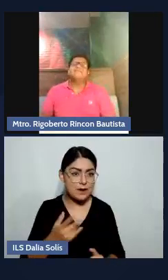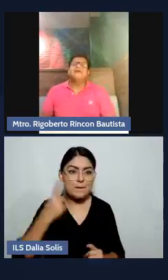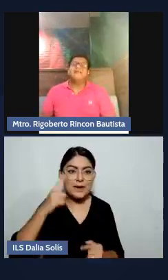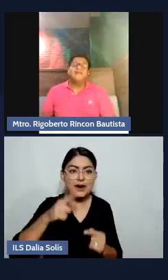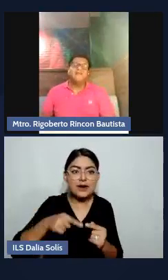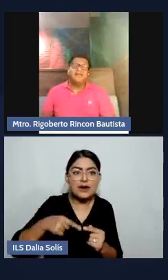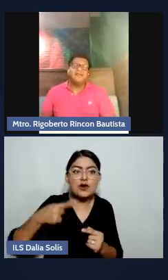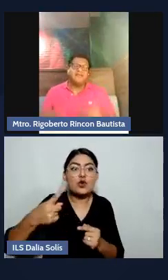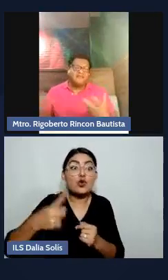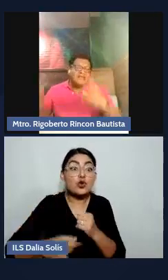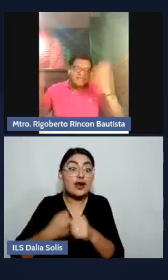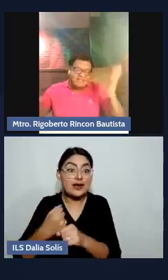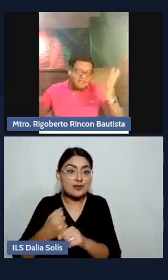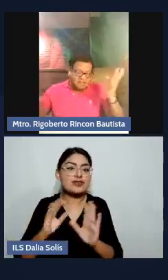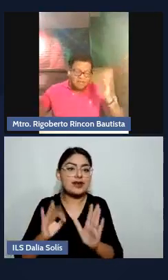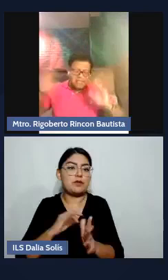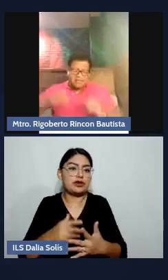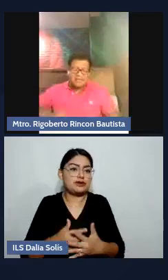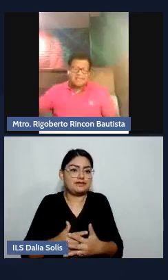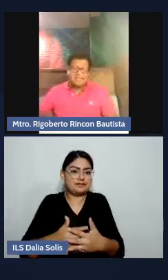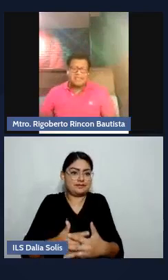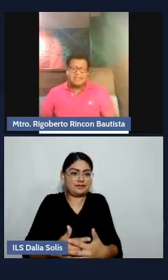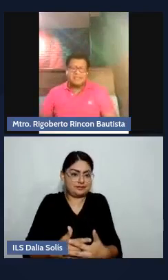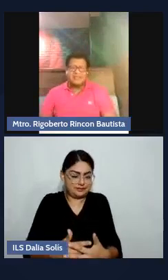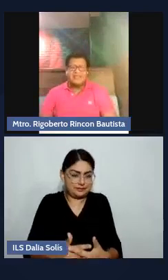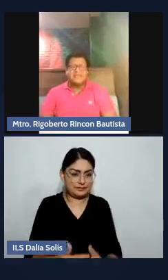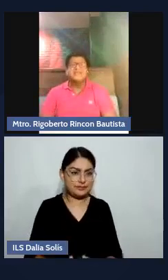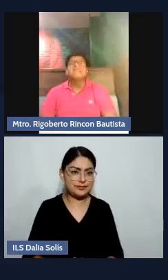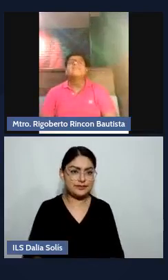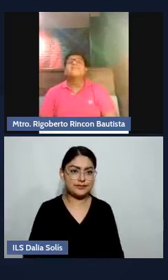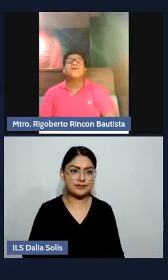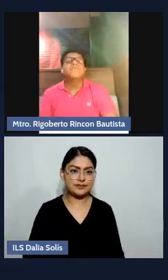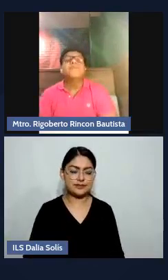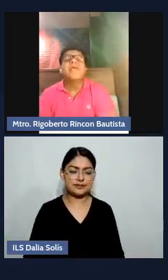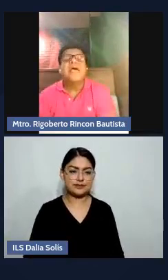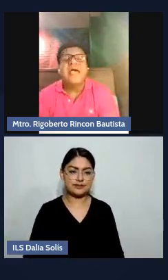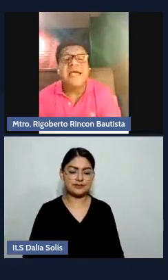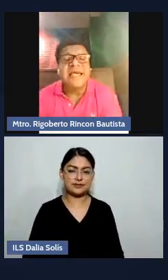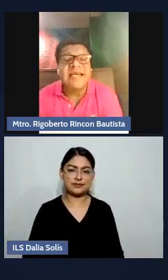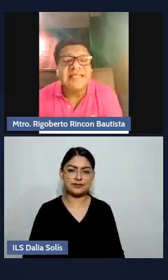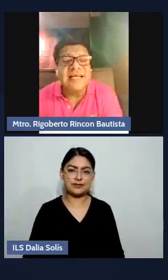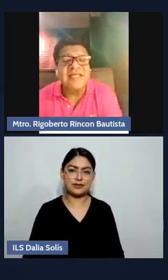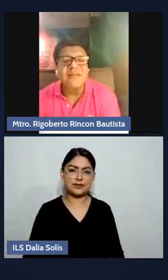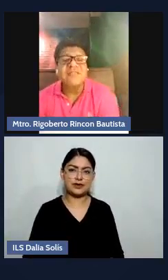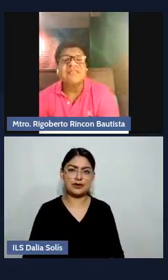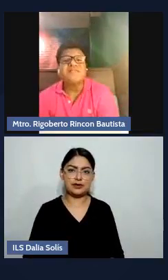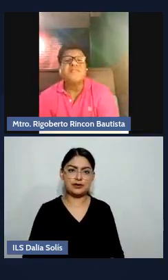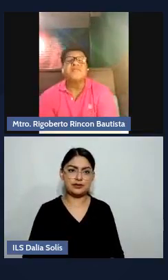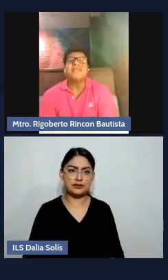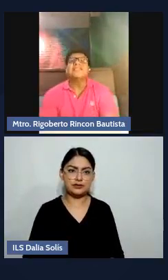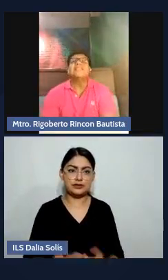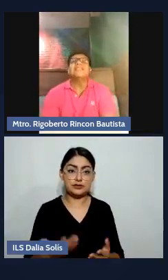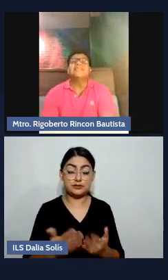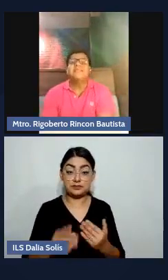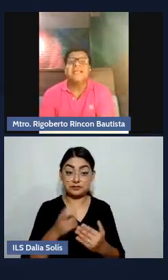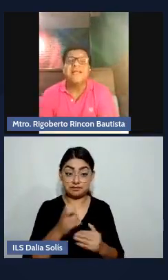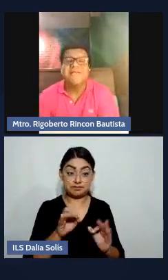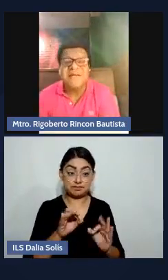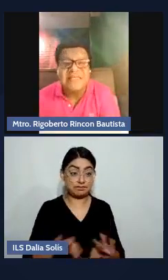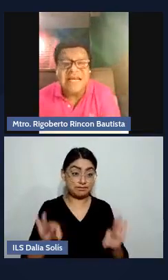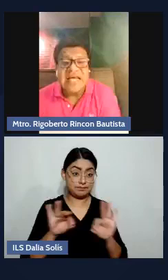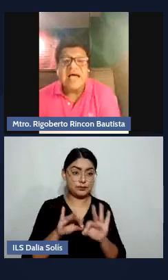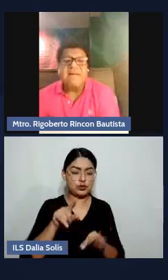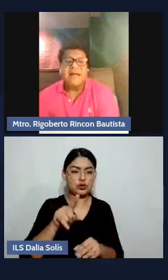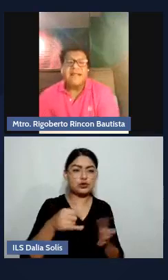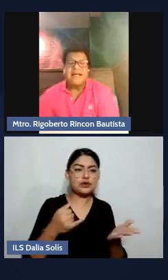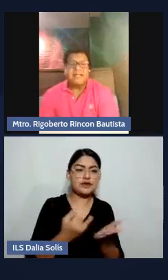de familia. Si en todo caso quieres ejercer tu derecho, ¿no? Y en este caso, pues es muy importante determinar la fecha para dejar